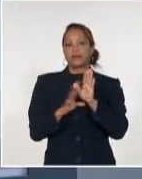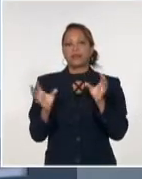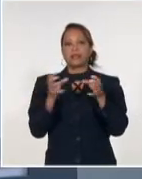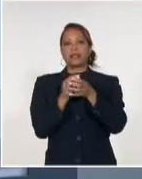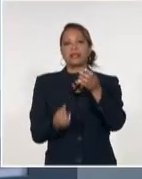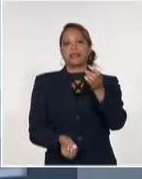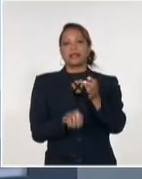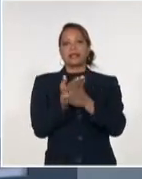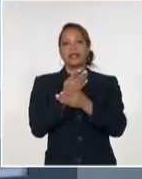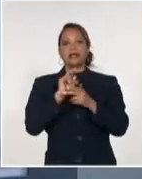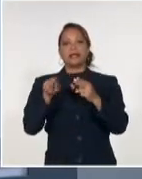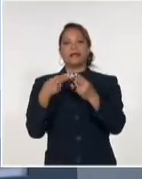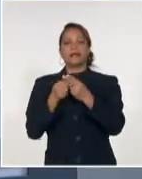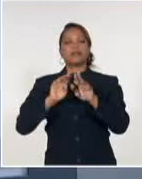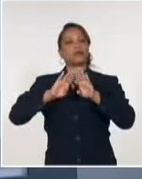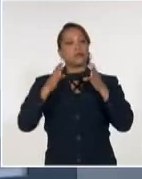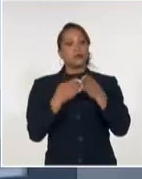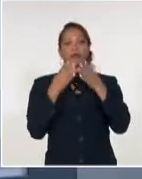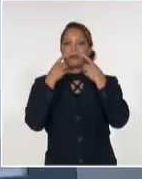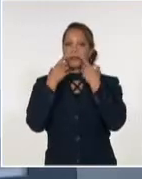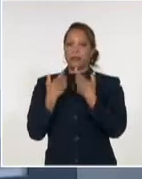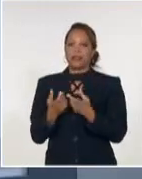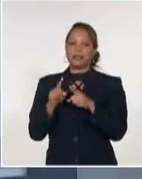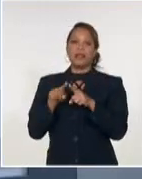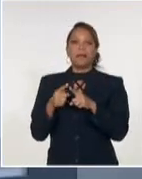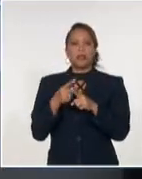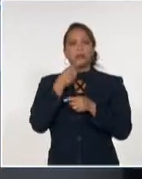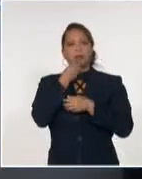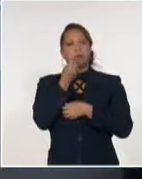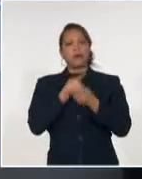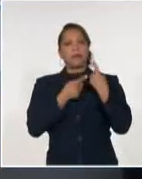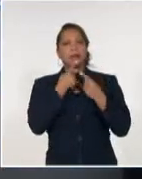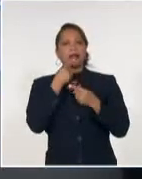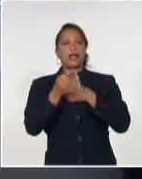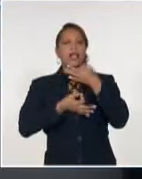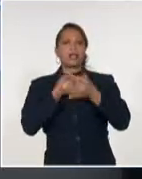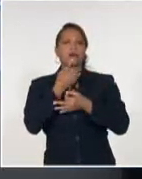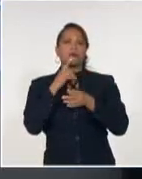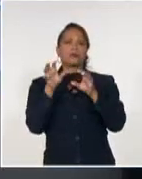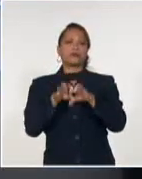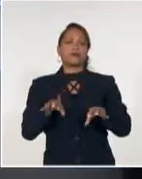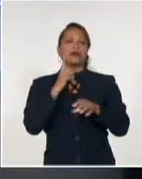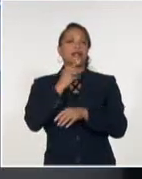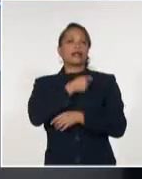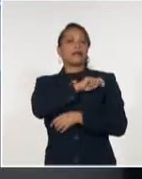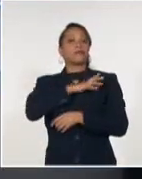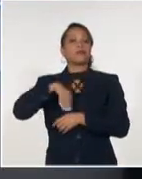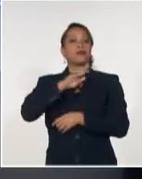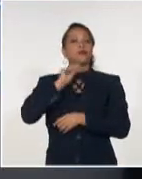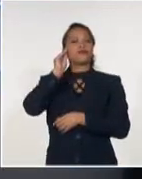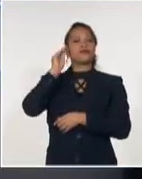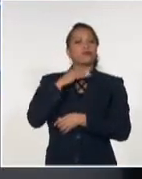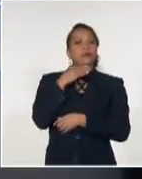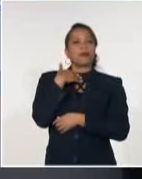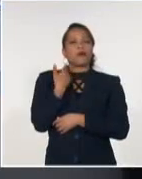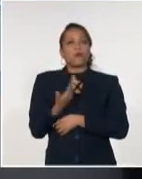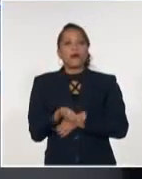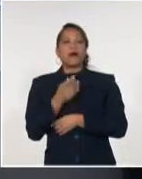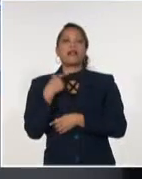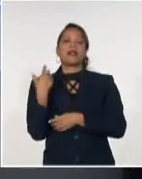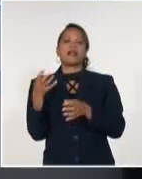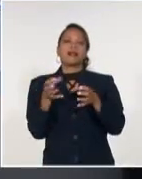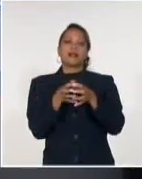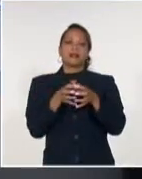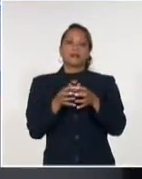evento. Todas son de vital importancia, pero podemos mencionar algunas en este espacio para que el público pueda tener un acercamiento justamente a lo que estará